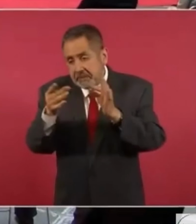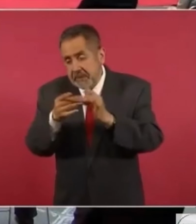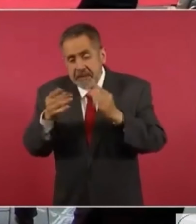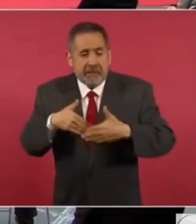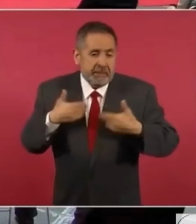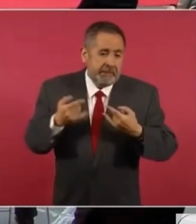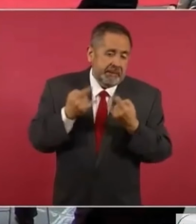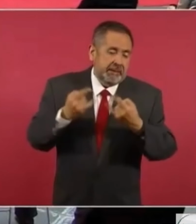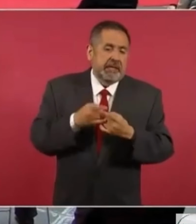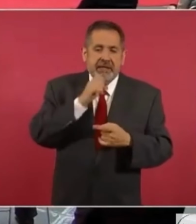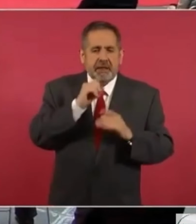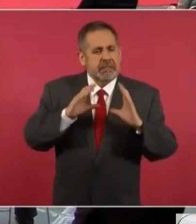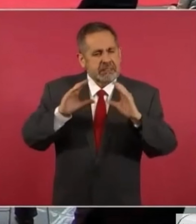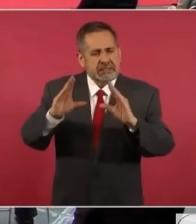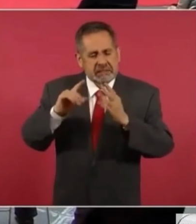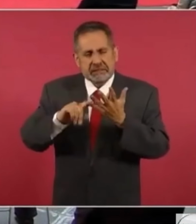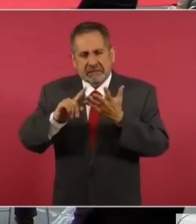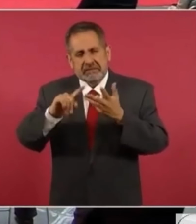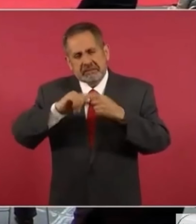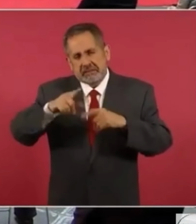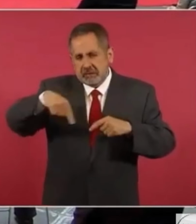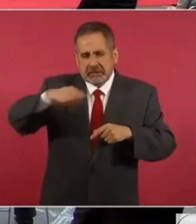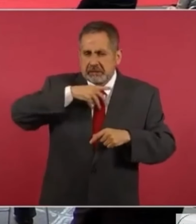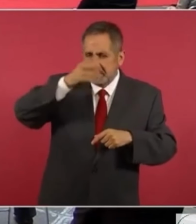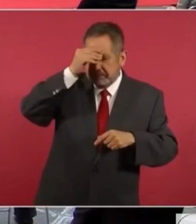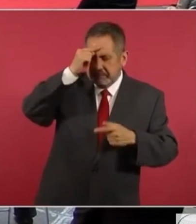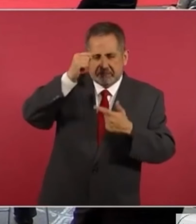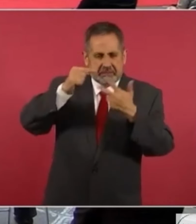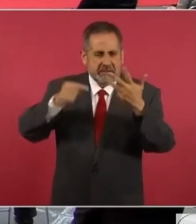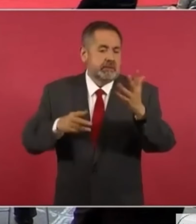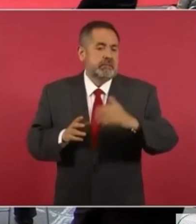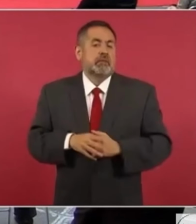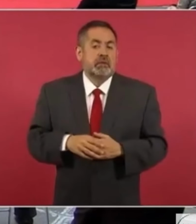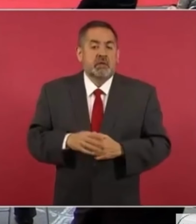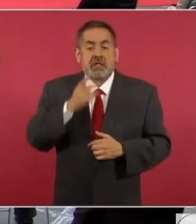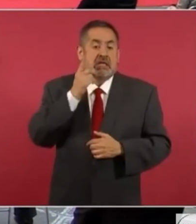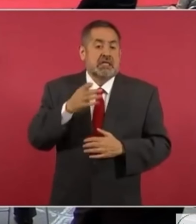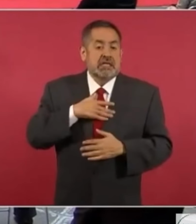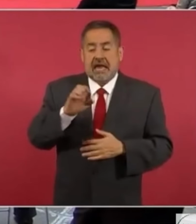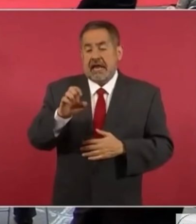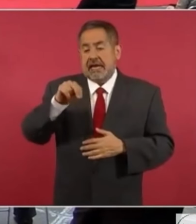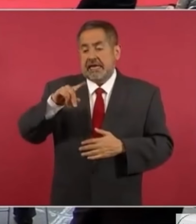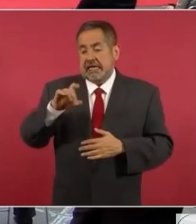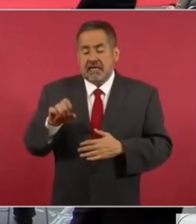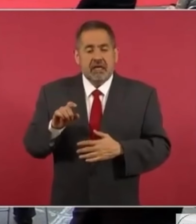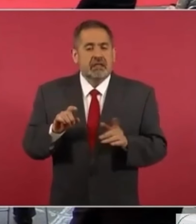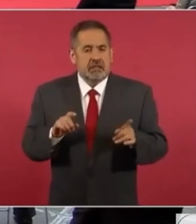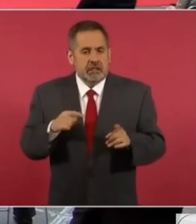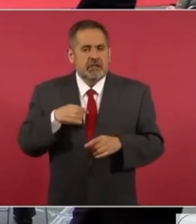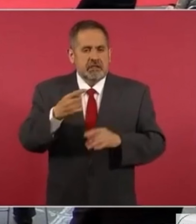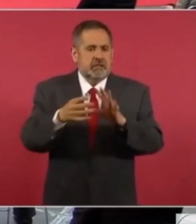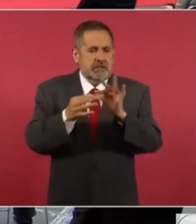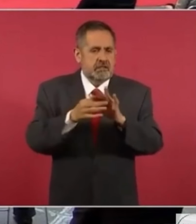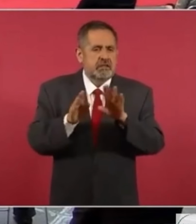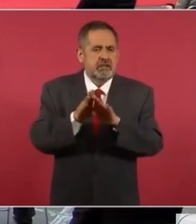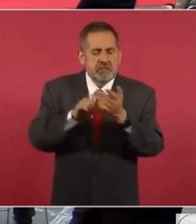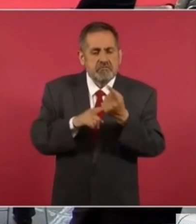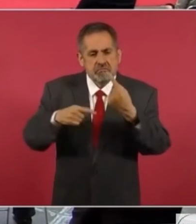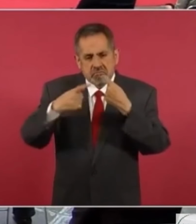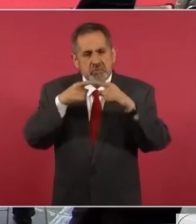también enseñanzas y lecciones. Y dice Enrique cómo les explicaba a